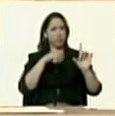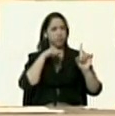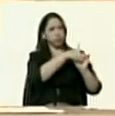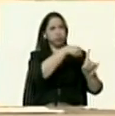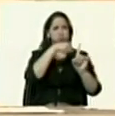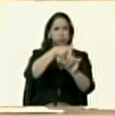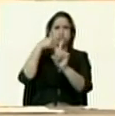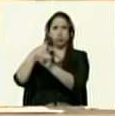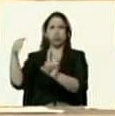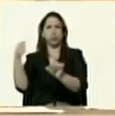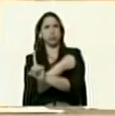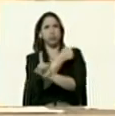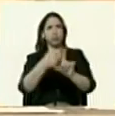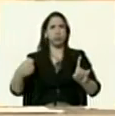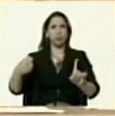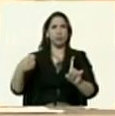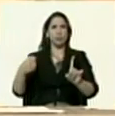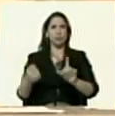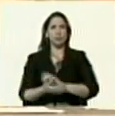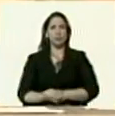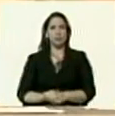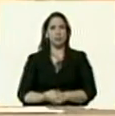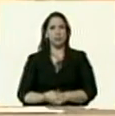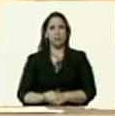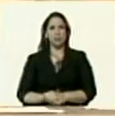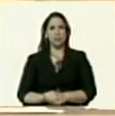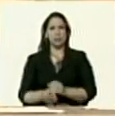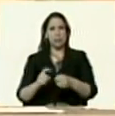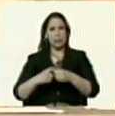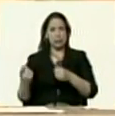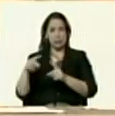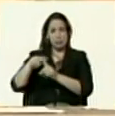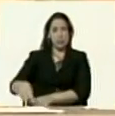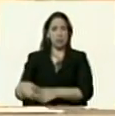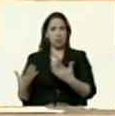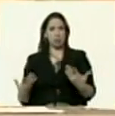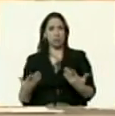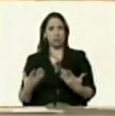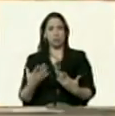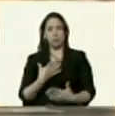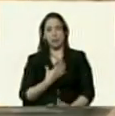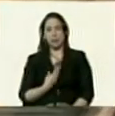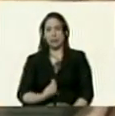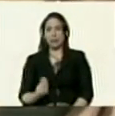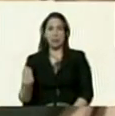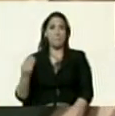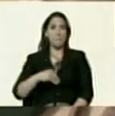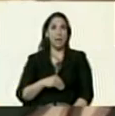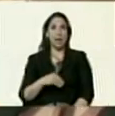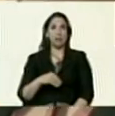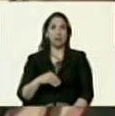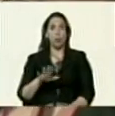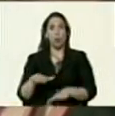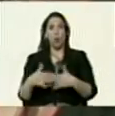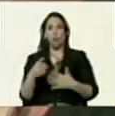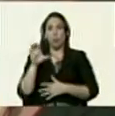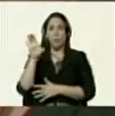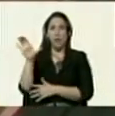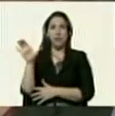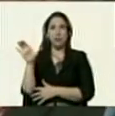humillen, te discriminen. Es muy triste. Y más aún si ese país es un